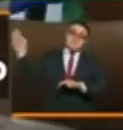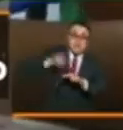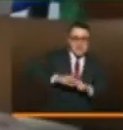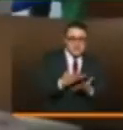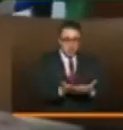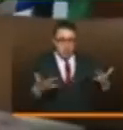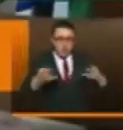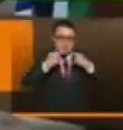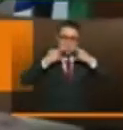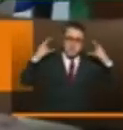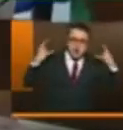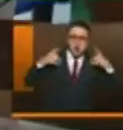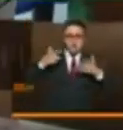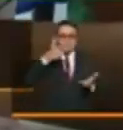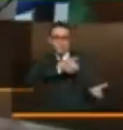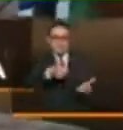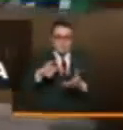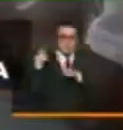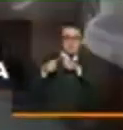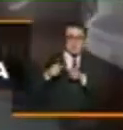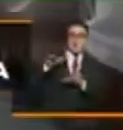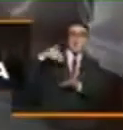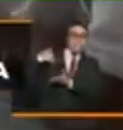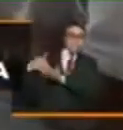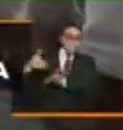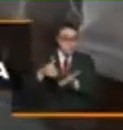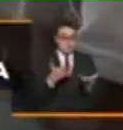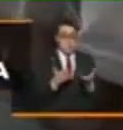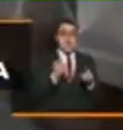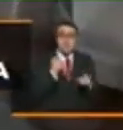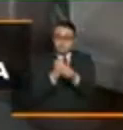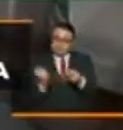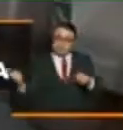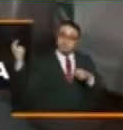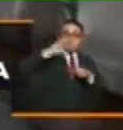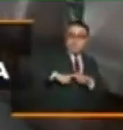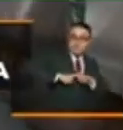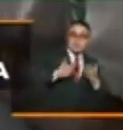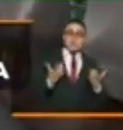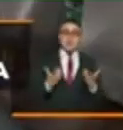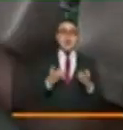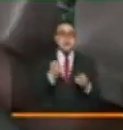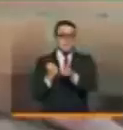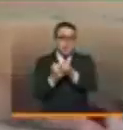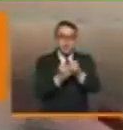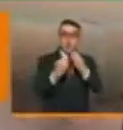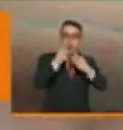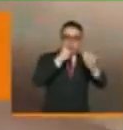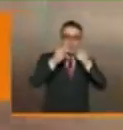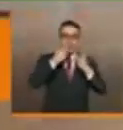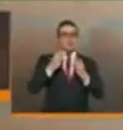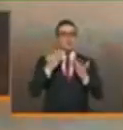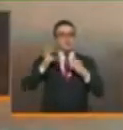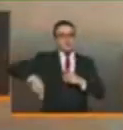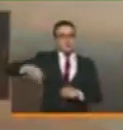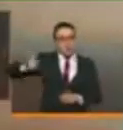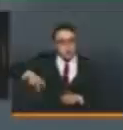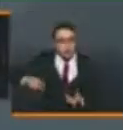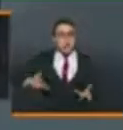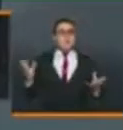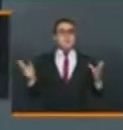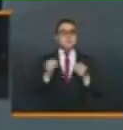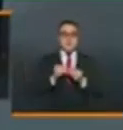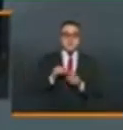de bioseguridad, apoyo a las jornadas de matrícula, operación de los programas de alimentación escolar y entrega de dotaciones o